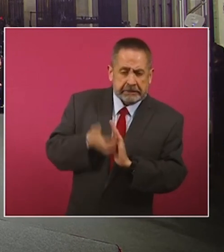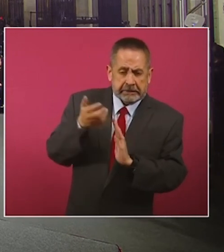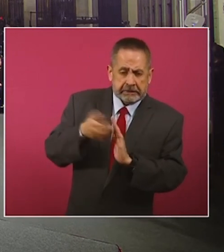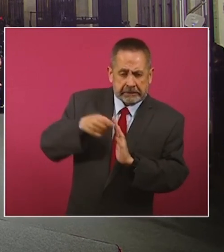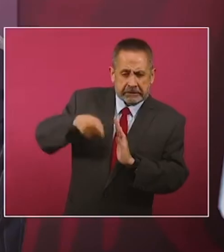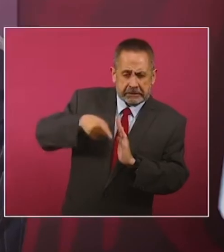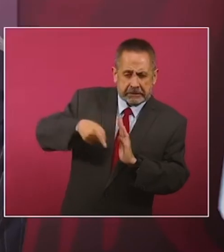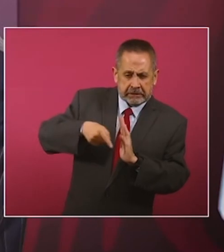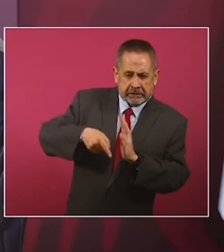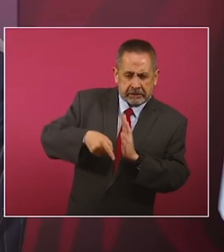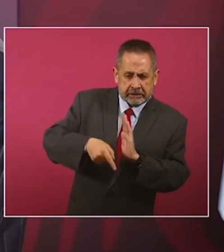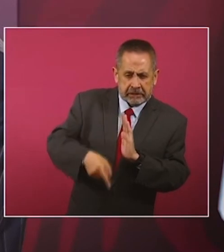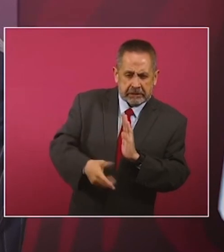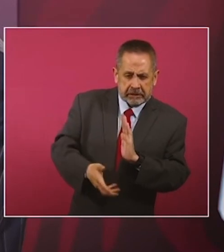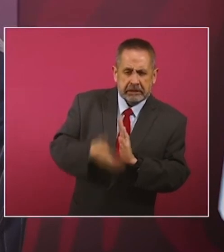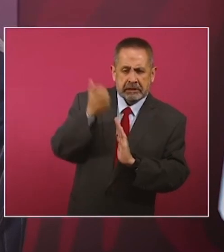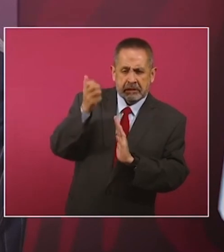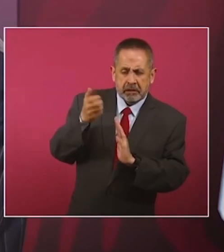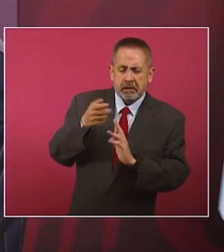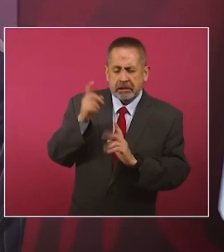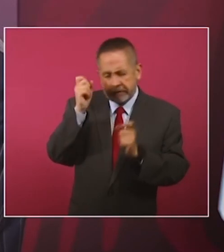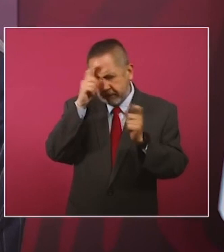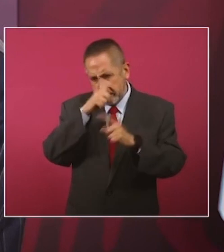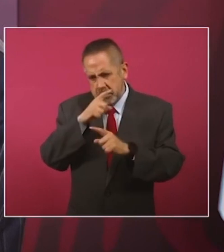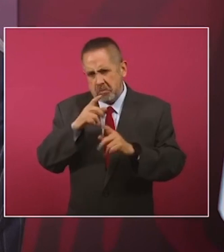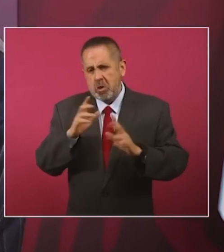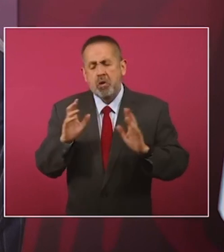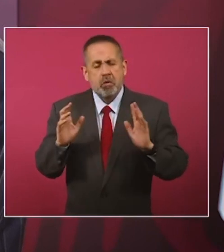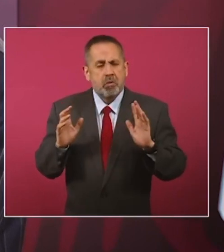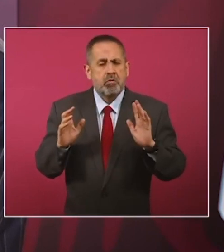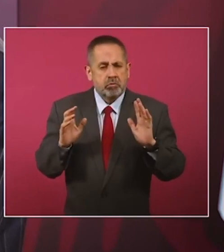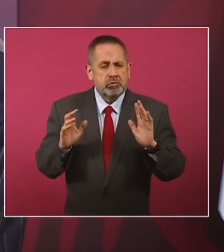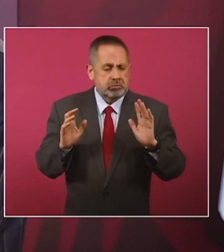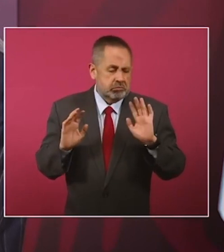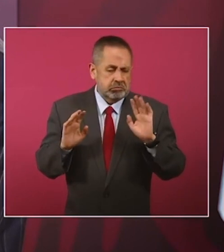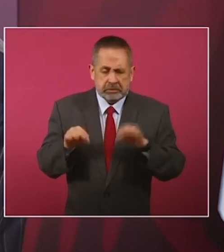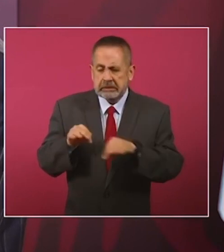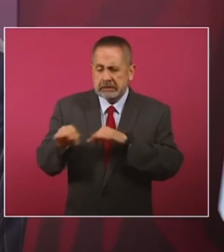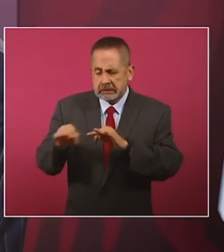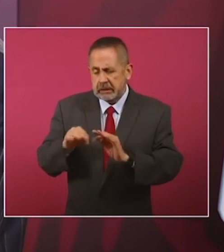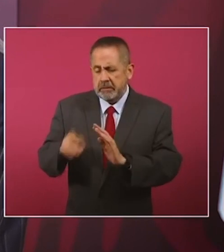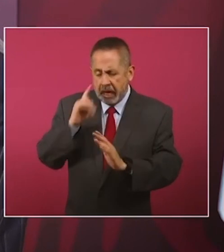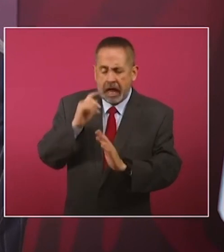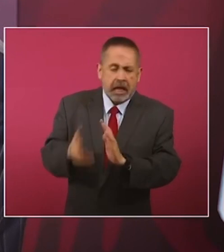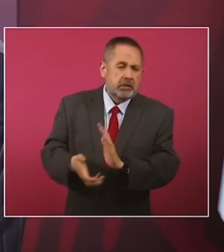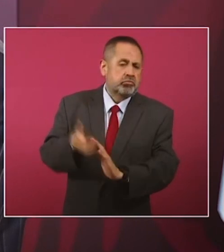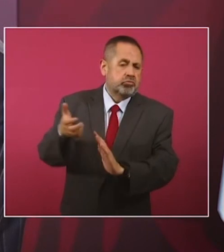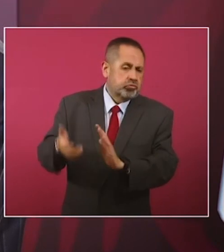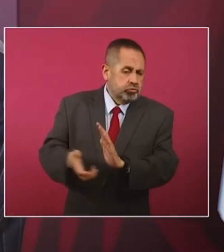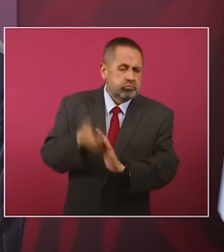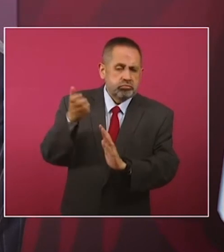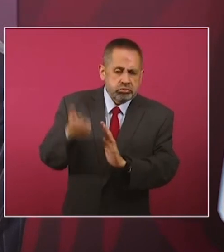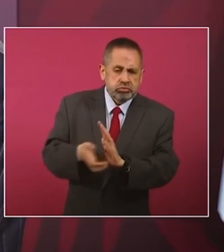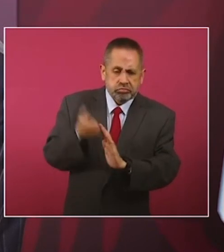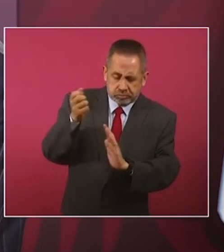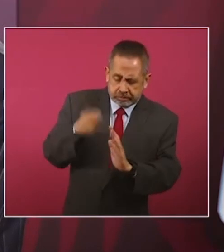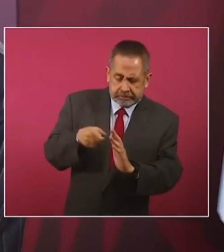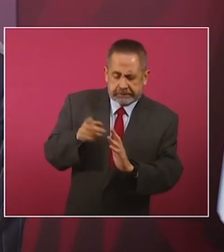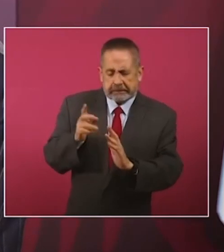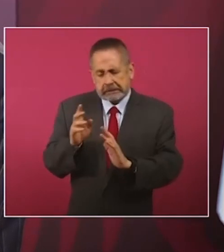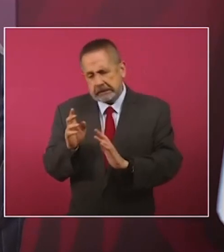por lo que se está llevando a cabo de los trabajos de excavación,